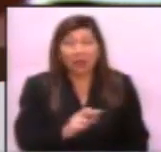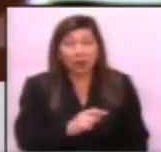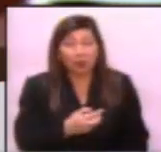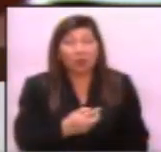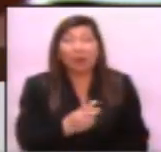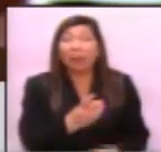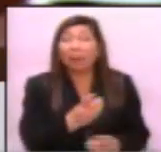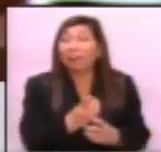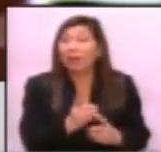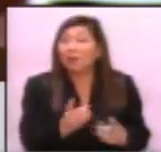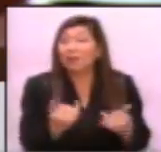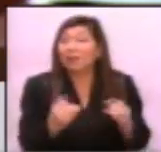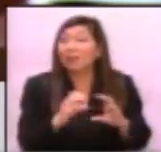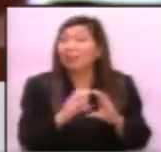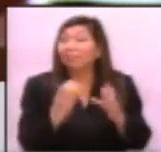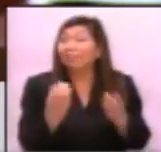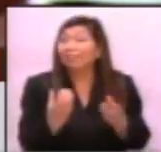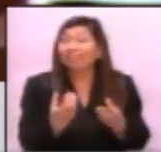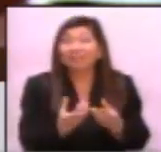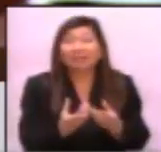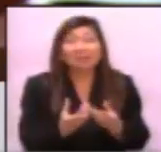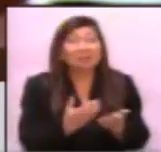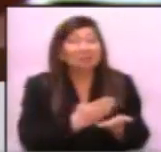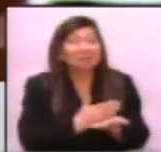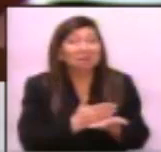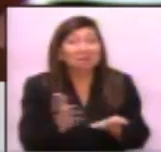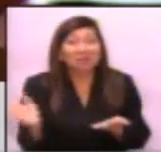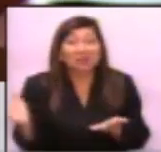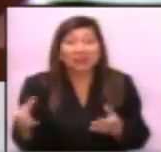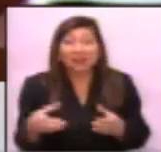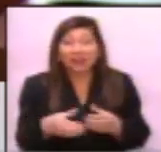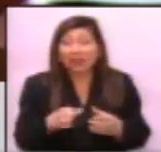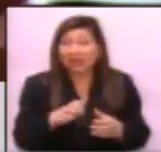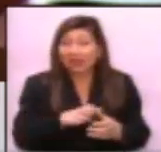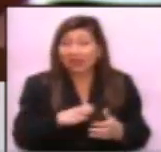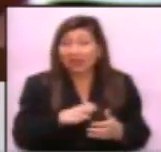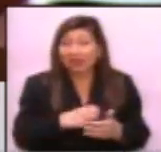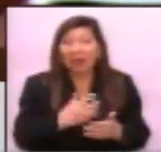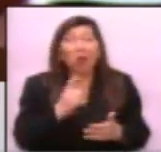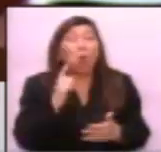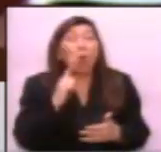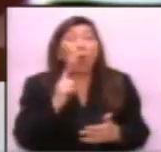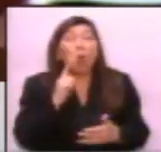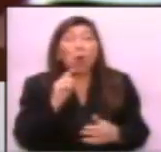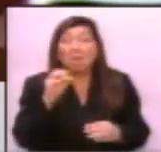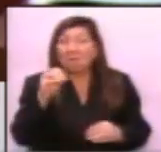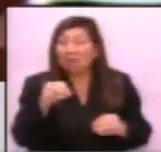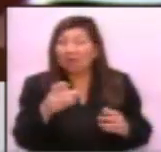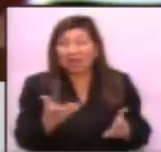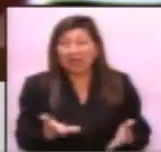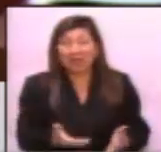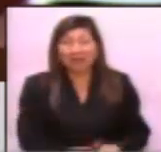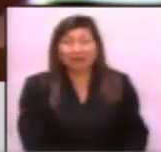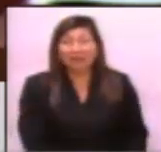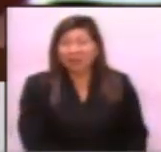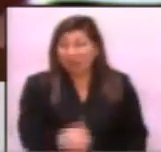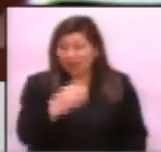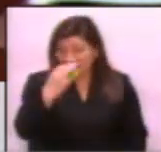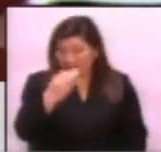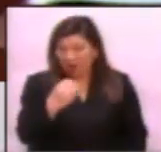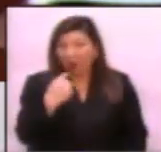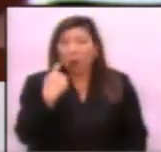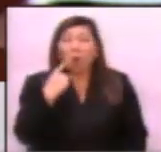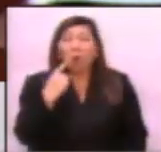fuerzas democráticas de este Congreso se fueron de esa Comisión de Ética, que es una pantomima. Es una